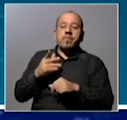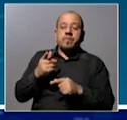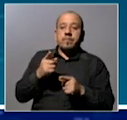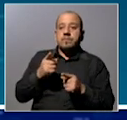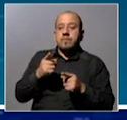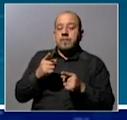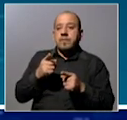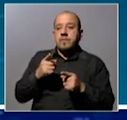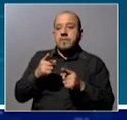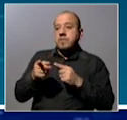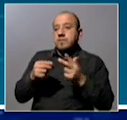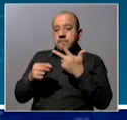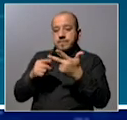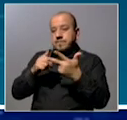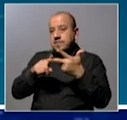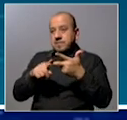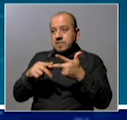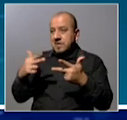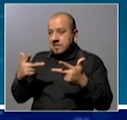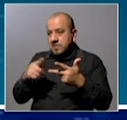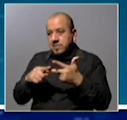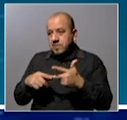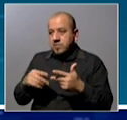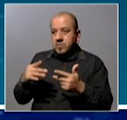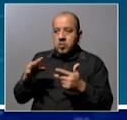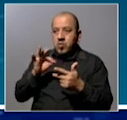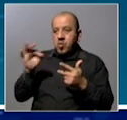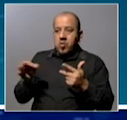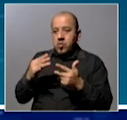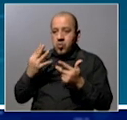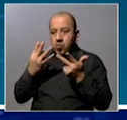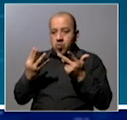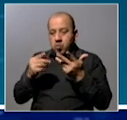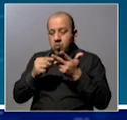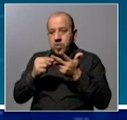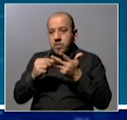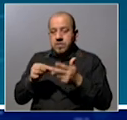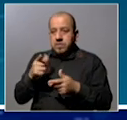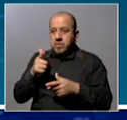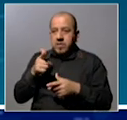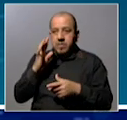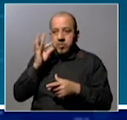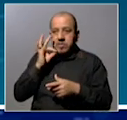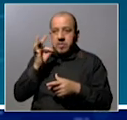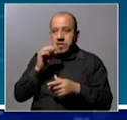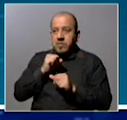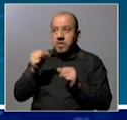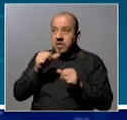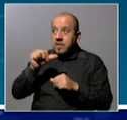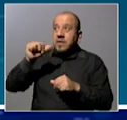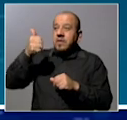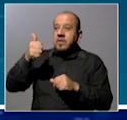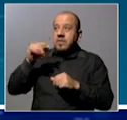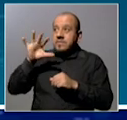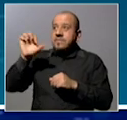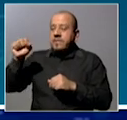están terceros o cuartos no tienen chance de alcanzar el premio y por tanto lo que hay